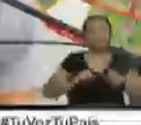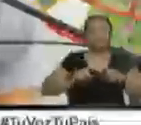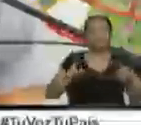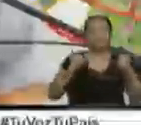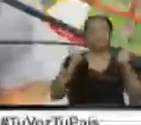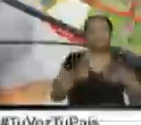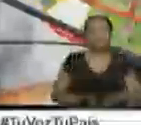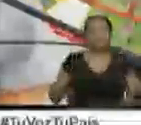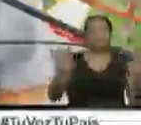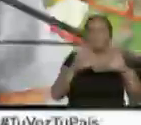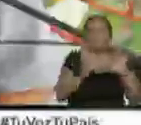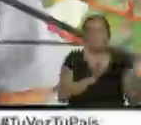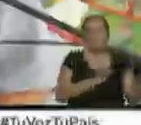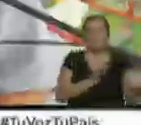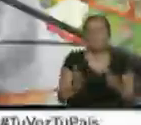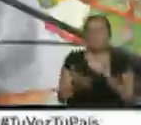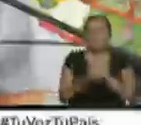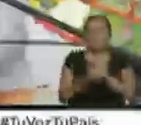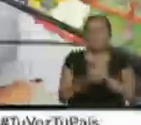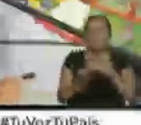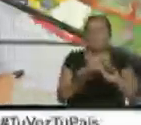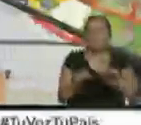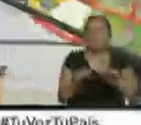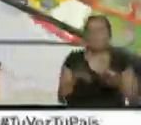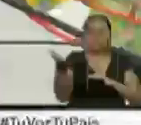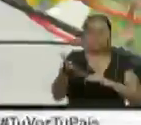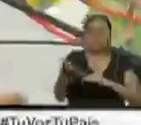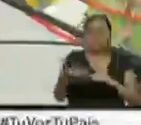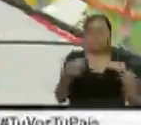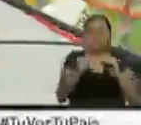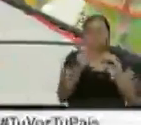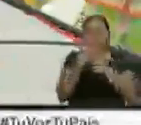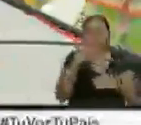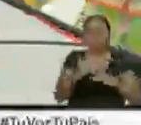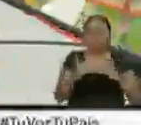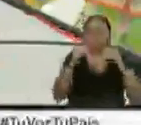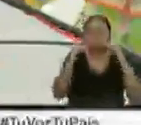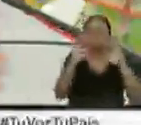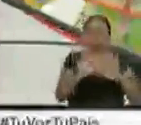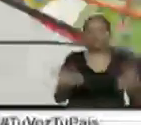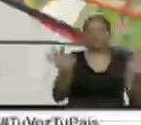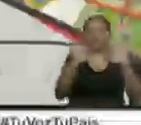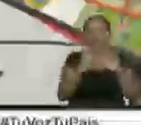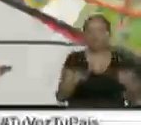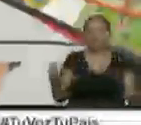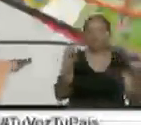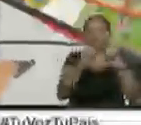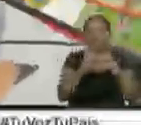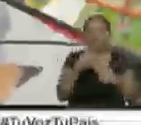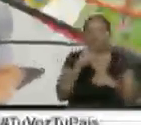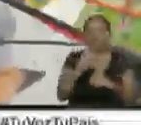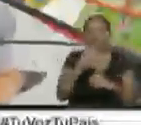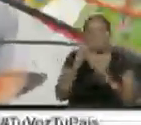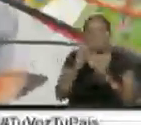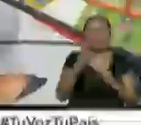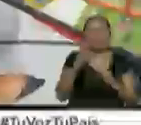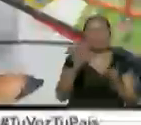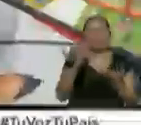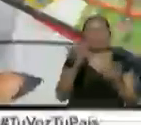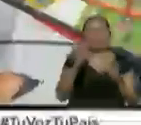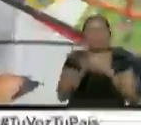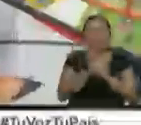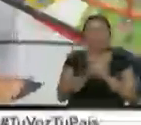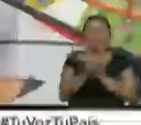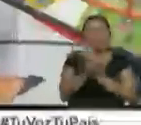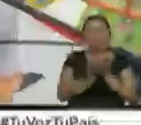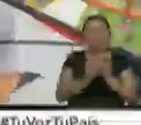estamos dejando el plan de cómo tiene que ser la capacitación docente, cómo tiene que mejorar esa capacitación, cómo tiene que mejorar las maestrías internacionales, los cursos, cómo tiene